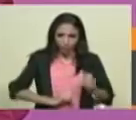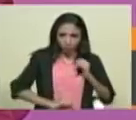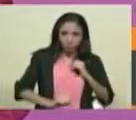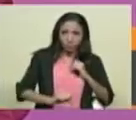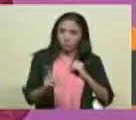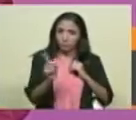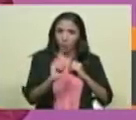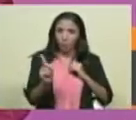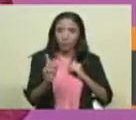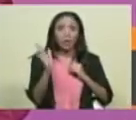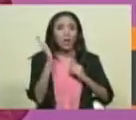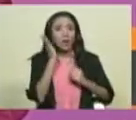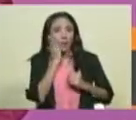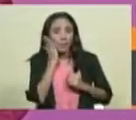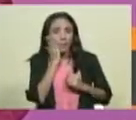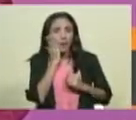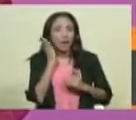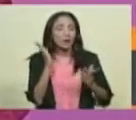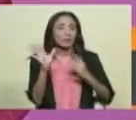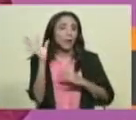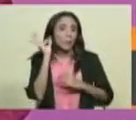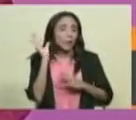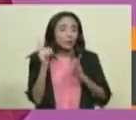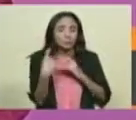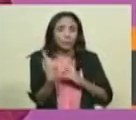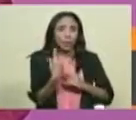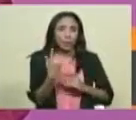y traer la vida a la vida.